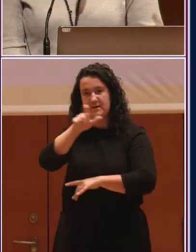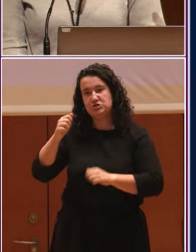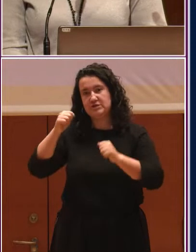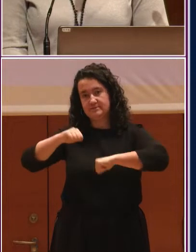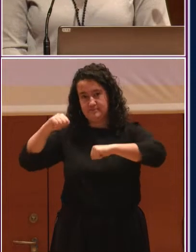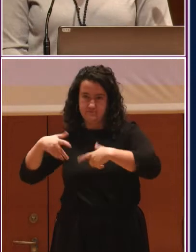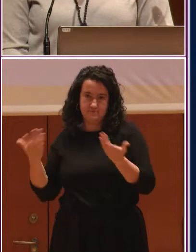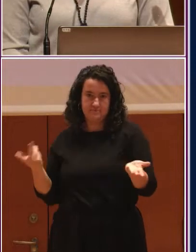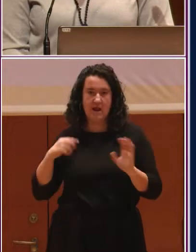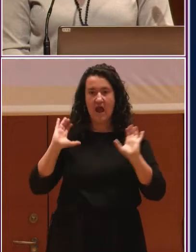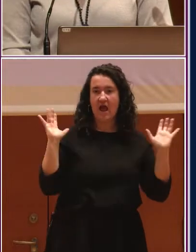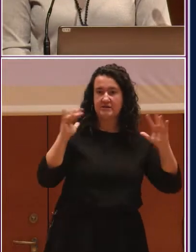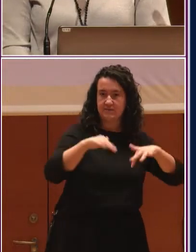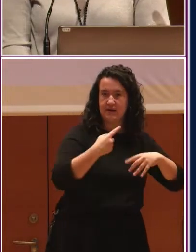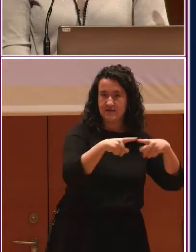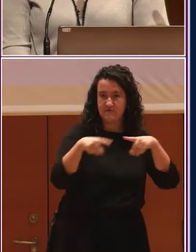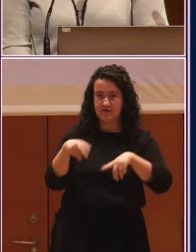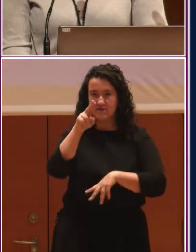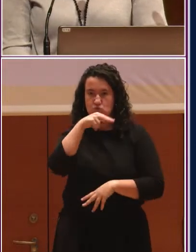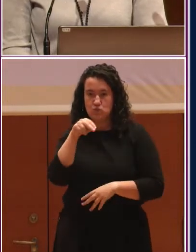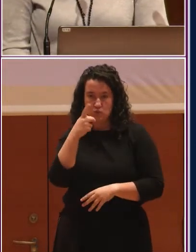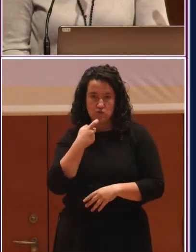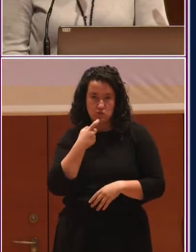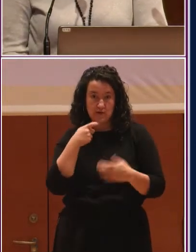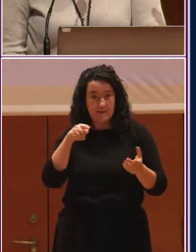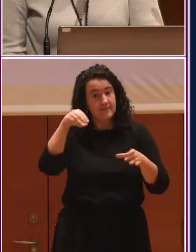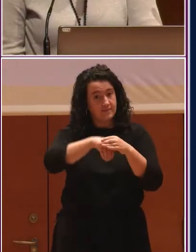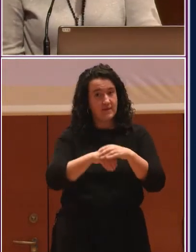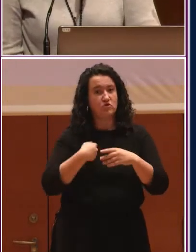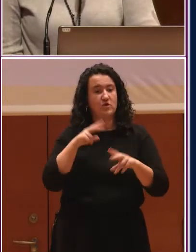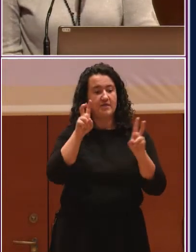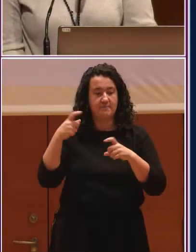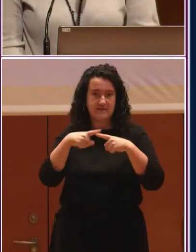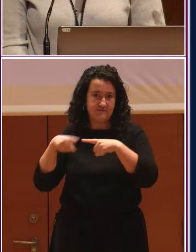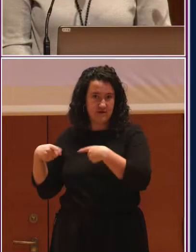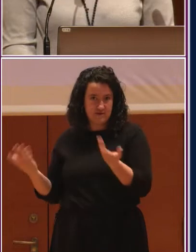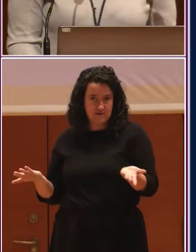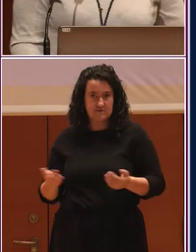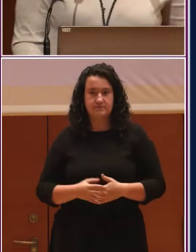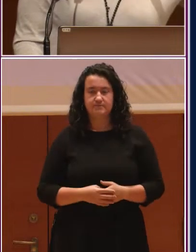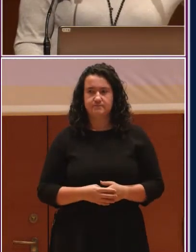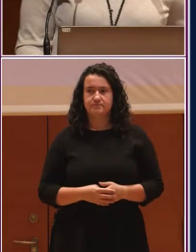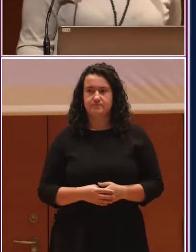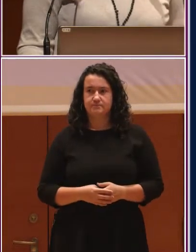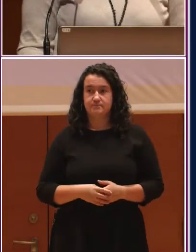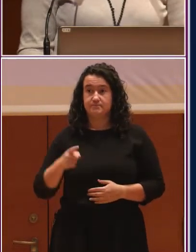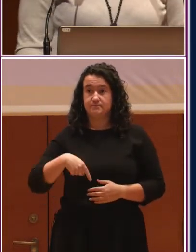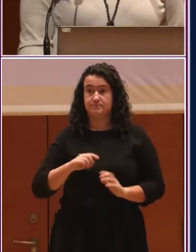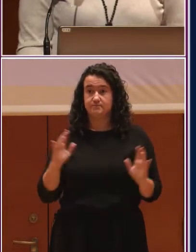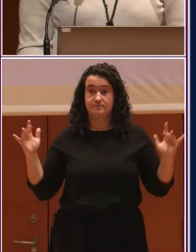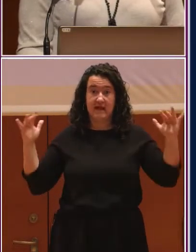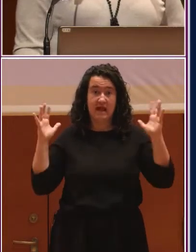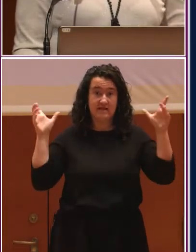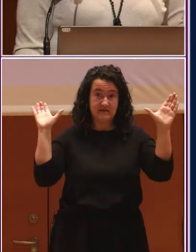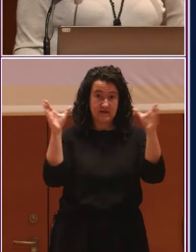bueno organizamos talleres de educación y sensibilización con personas mayores en distintas asambleas de la